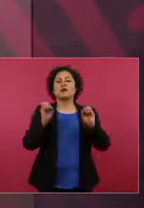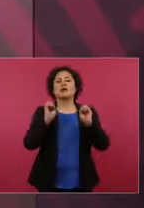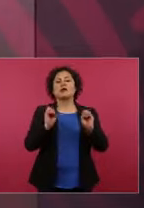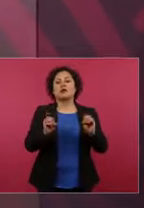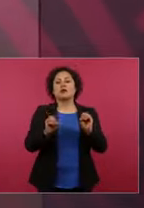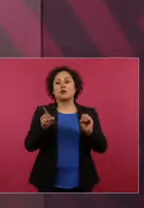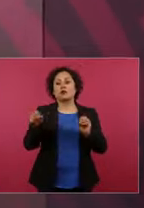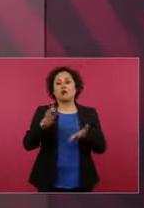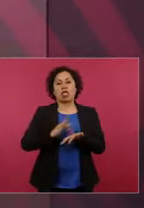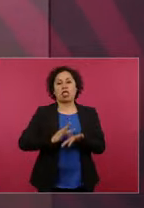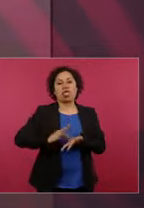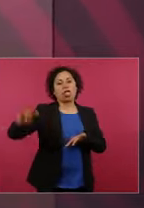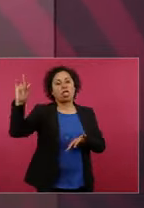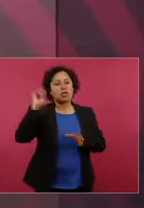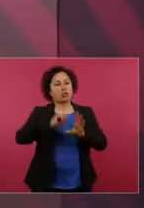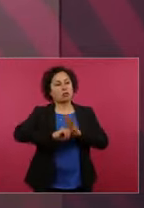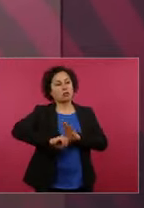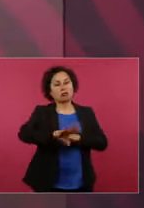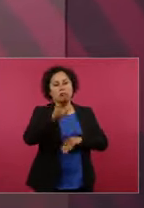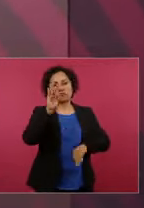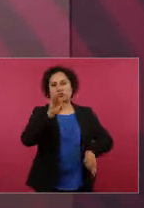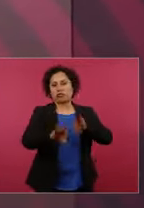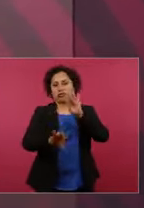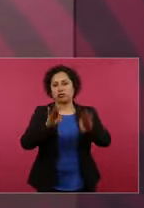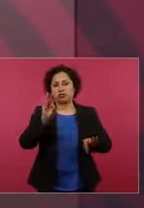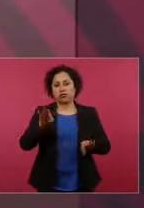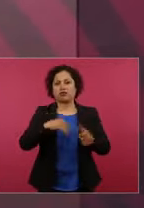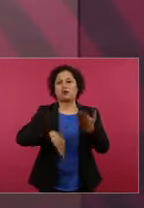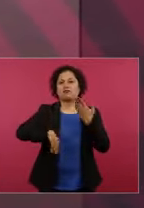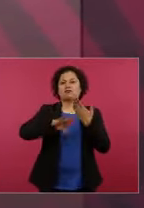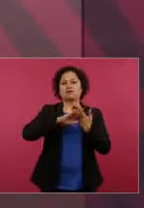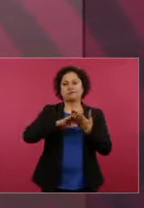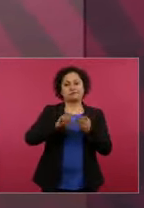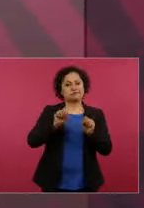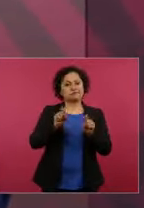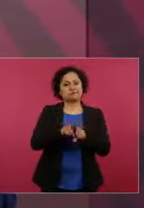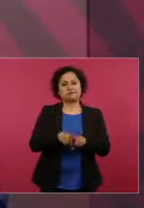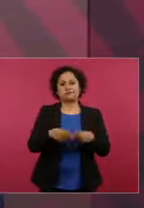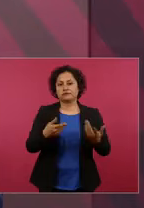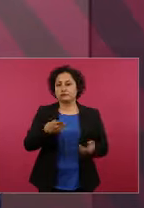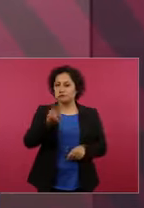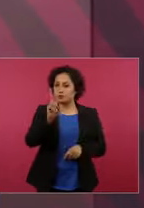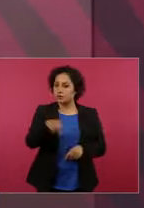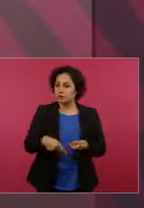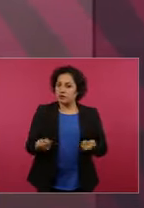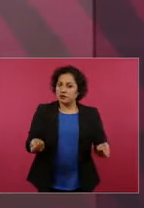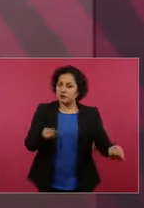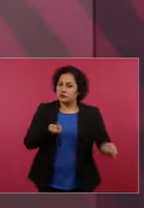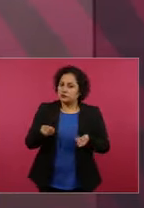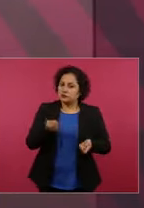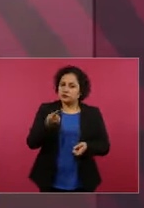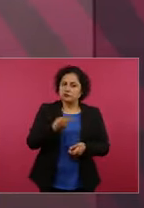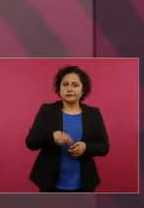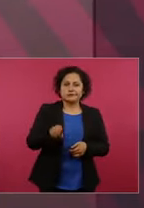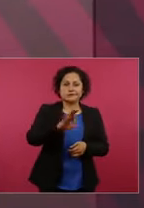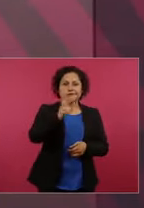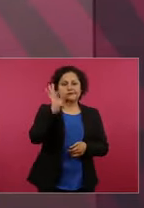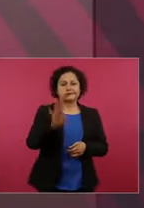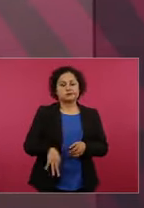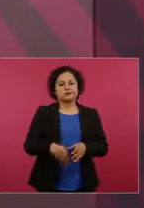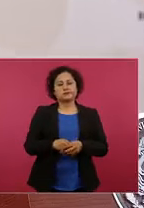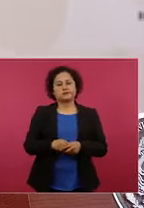lo que ellos consideraban nos afectaba. Era un control completo.